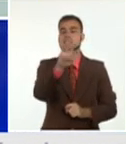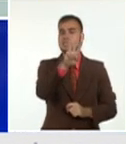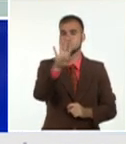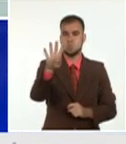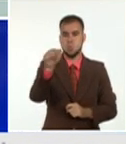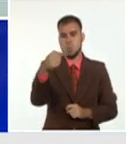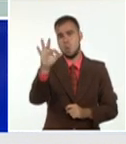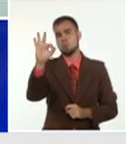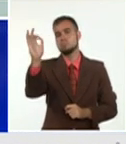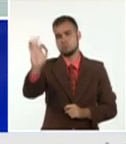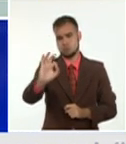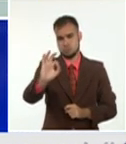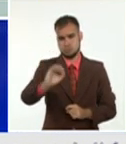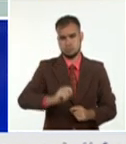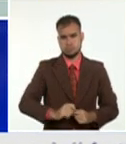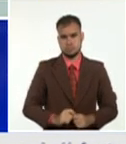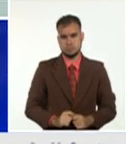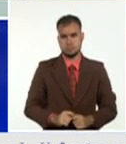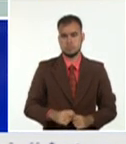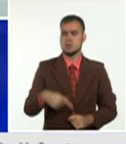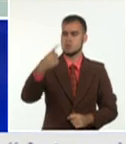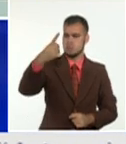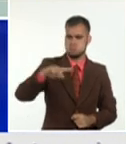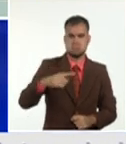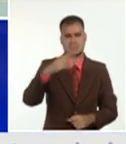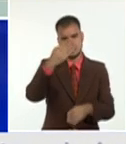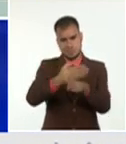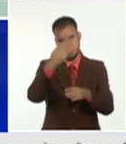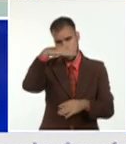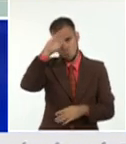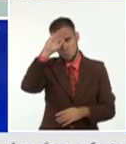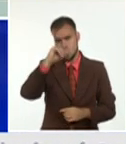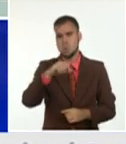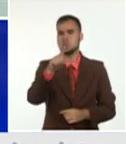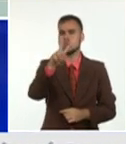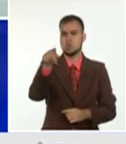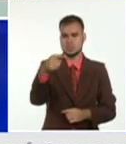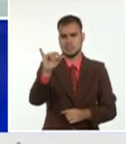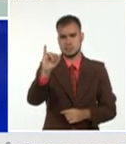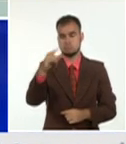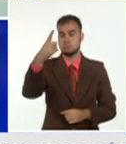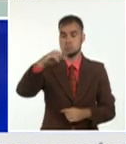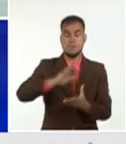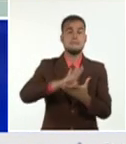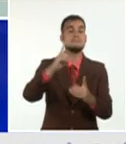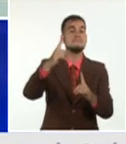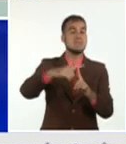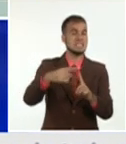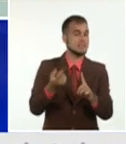34,8%, Santiago de Cuba con el 12,6% y Matanzas con el